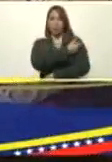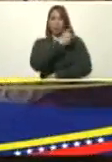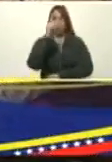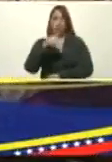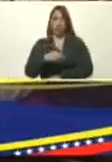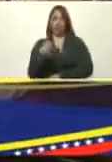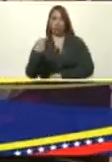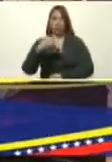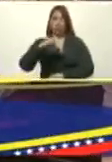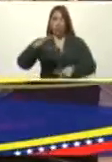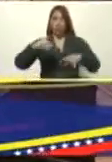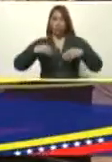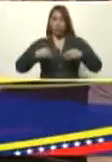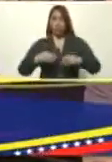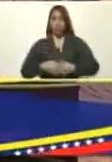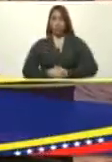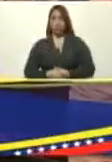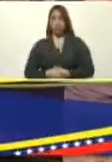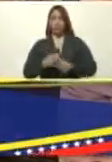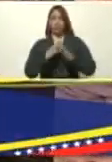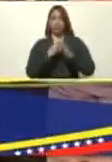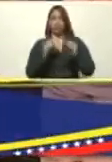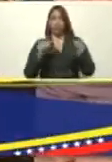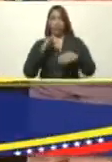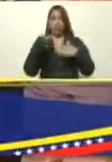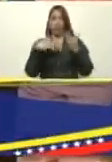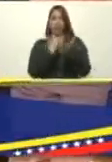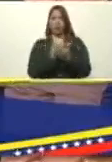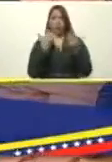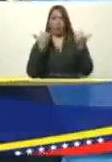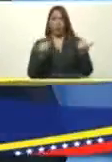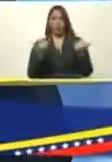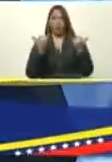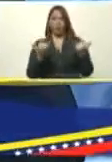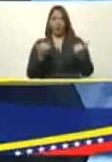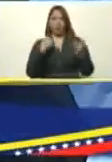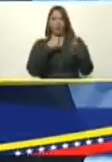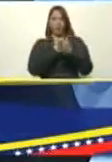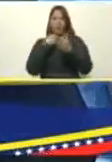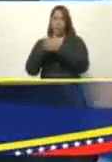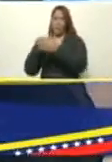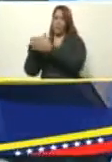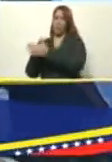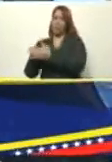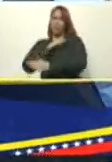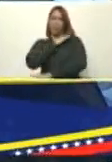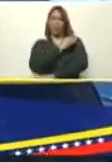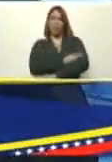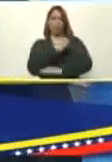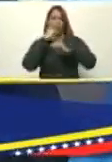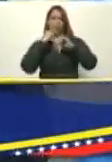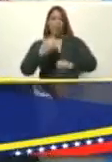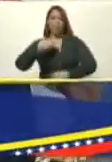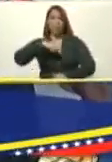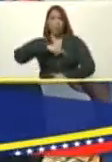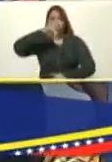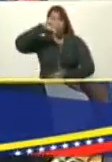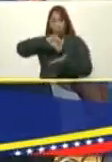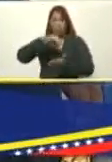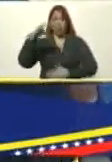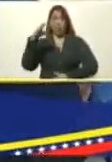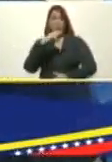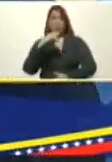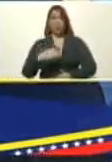asumir, presidente, todo lo que hasta ahora ha sido una batalla dura, una muy dura batalla. Nosotros aquí en Caracas también casi